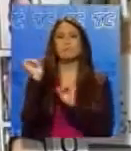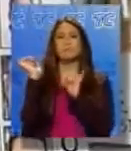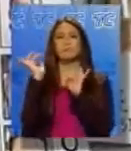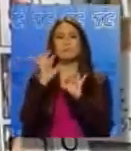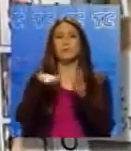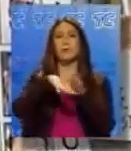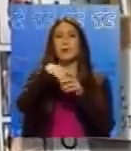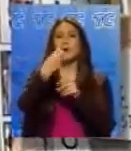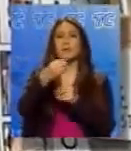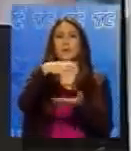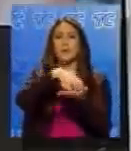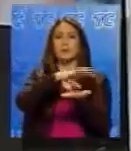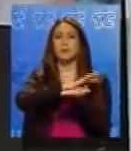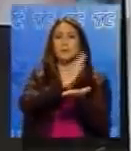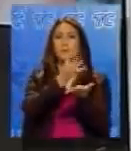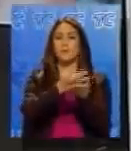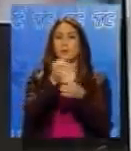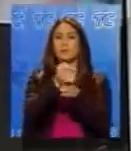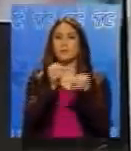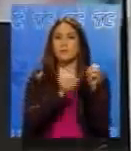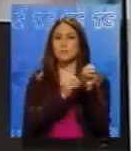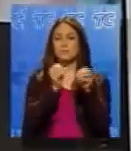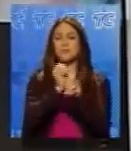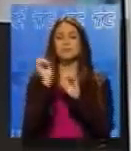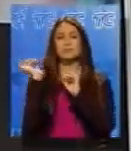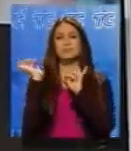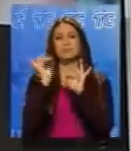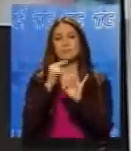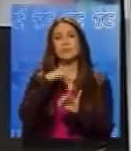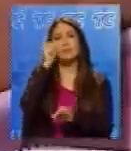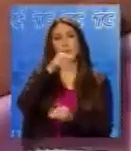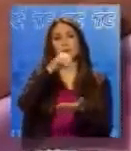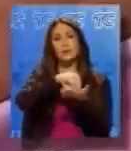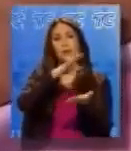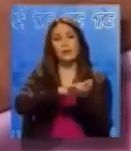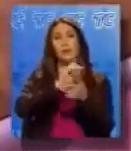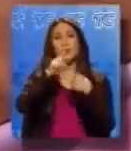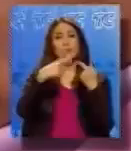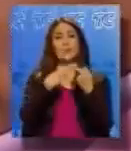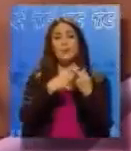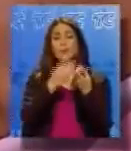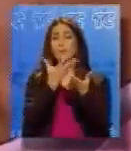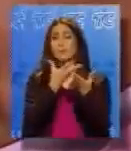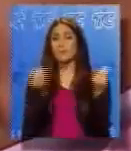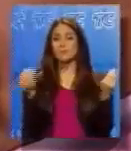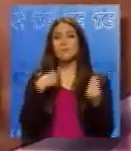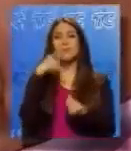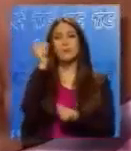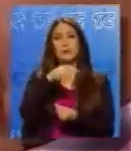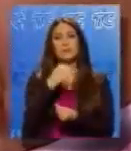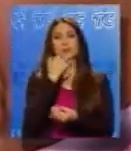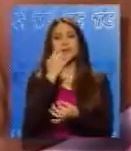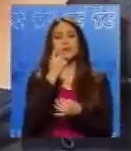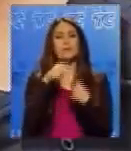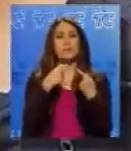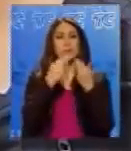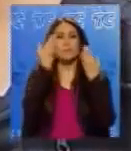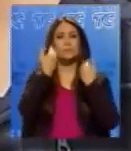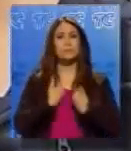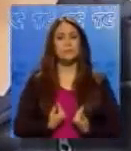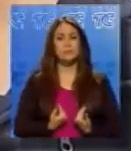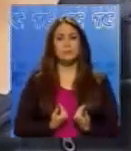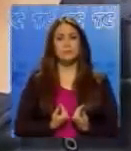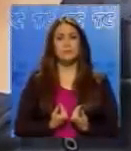en los exteriores de la Asamblea Nacional para solicitar que se tipifique la desaparición involuntaria y que se la declare como delito de lesa humanidad. Para